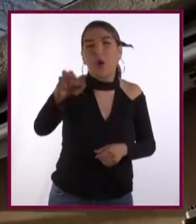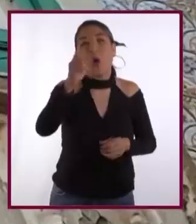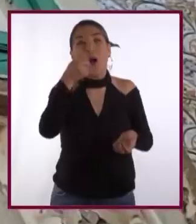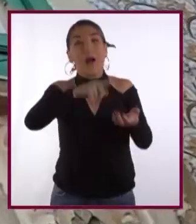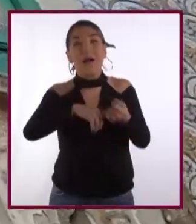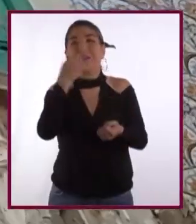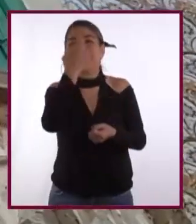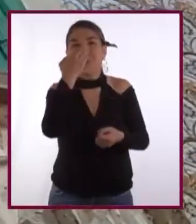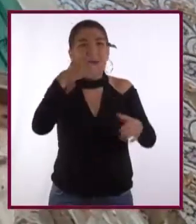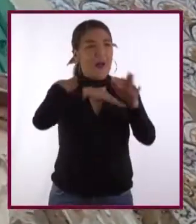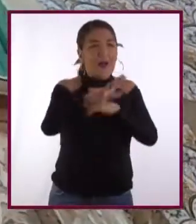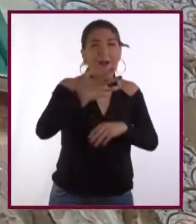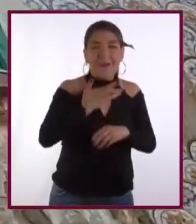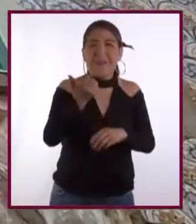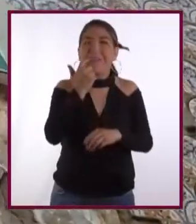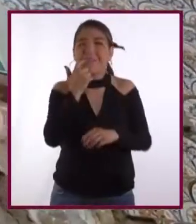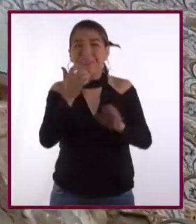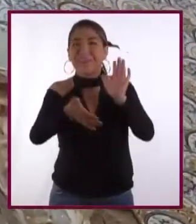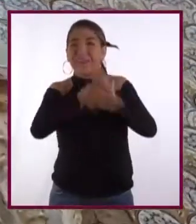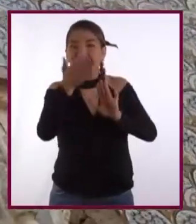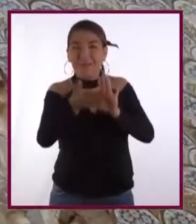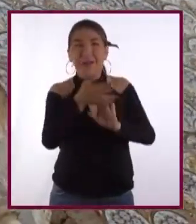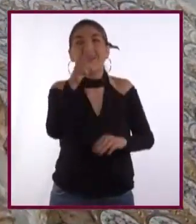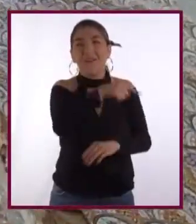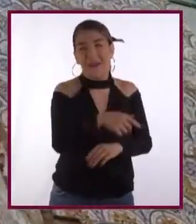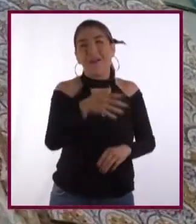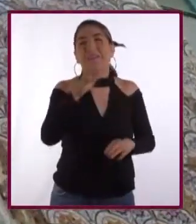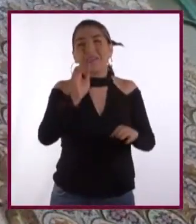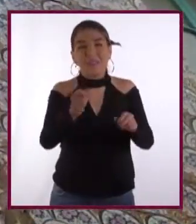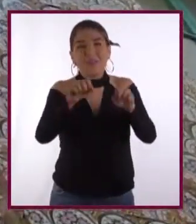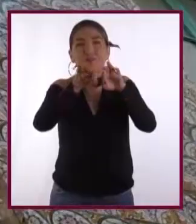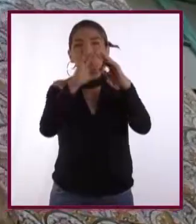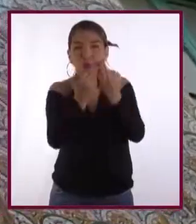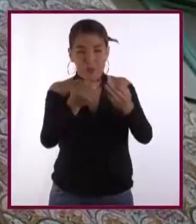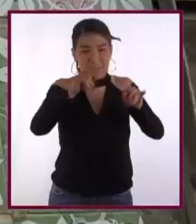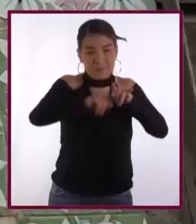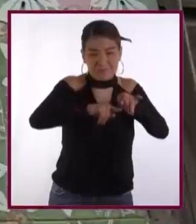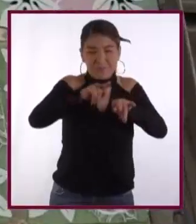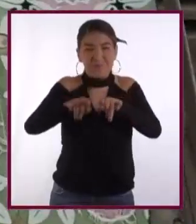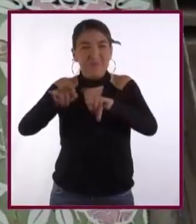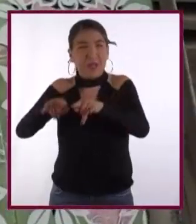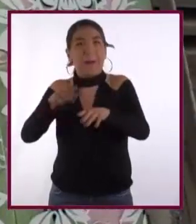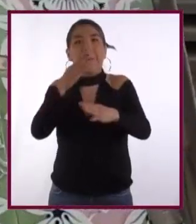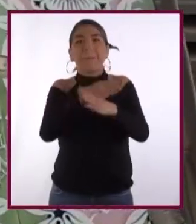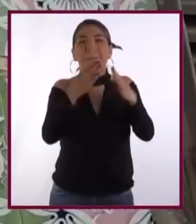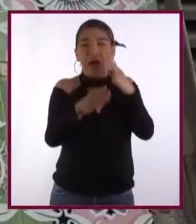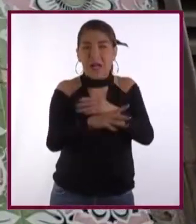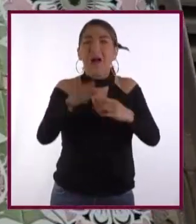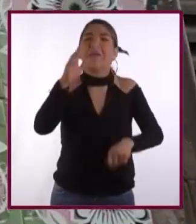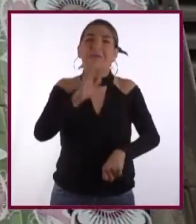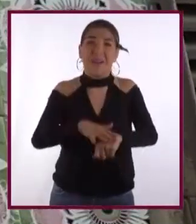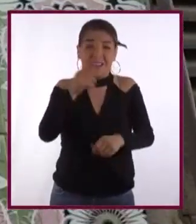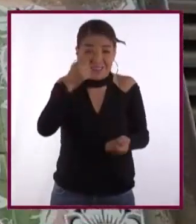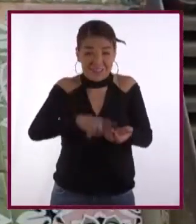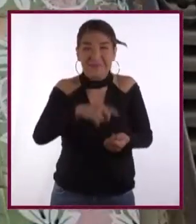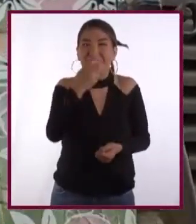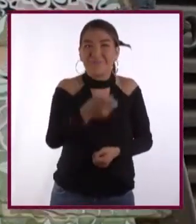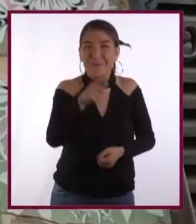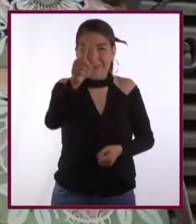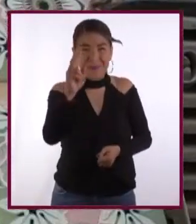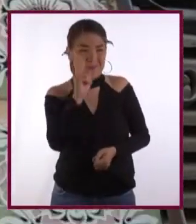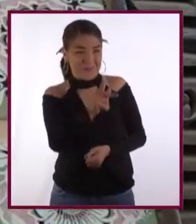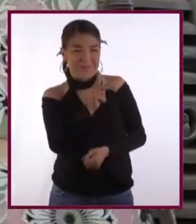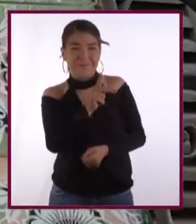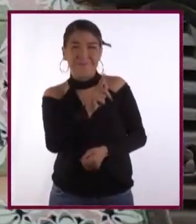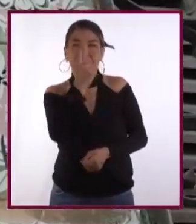en nuestro recorrido por las calles del lugar donde vivimos, es más que un simple acomodo de materiales. Hay más matemáticas